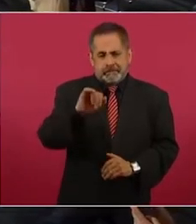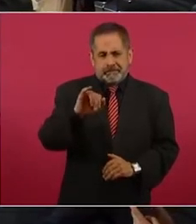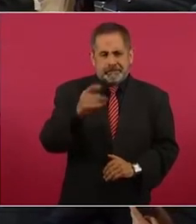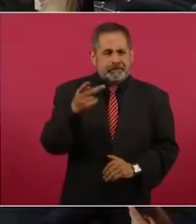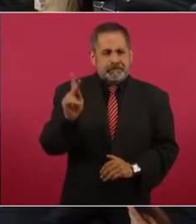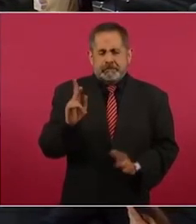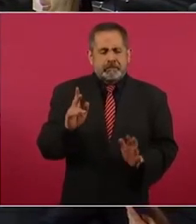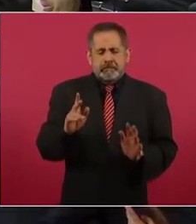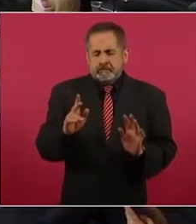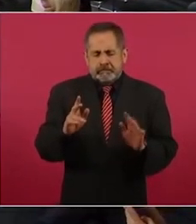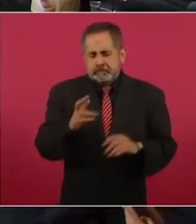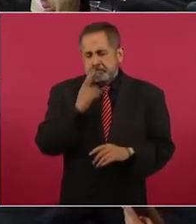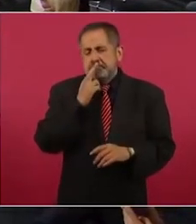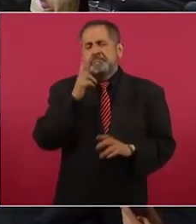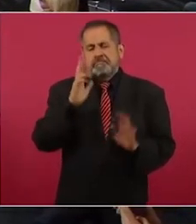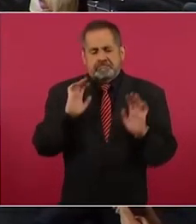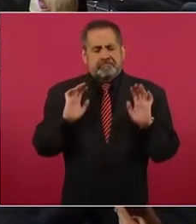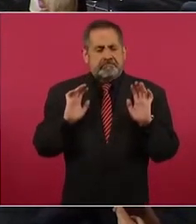es mejor